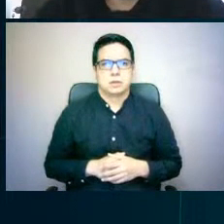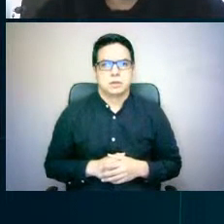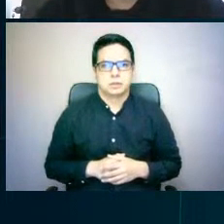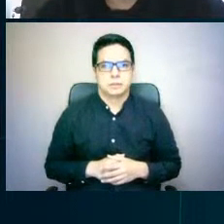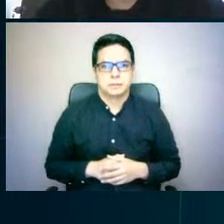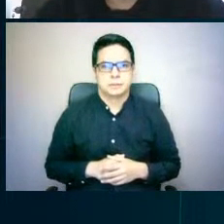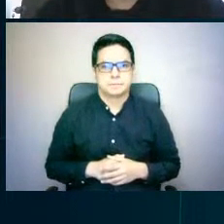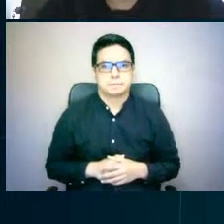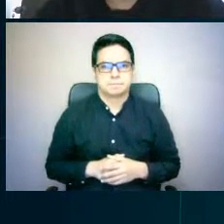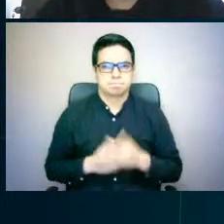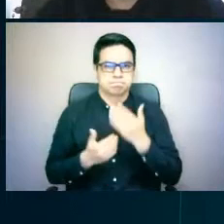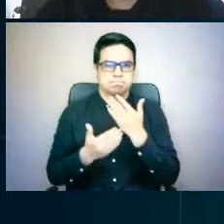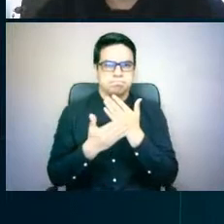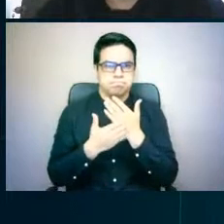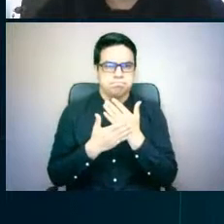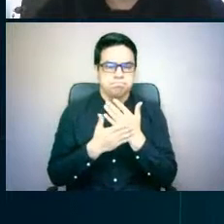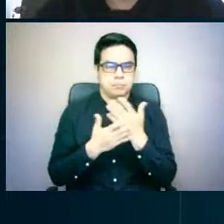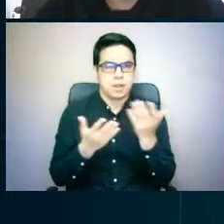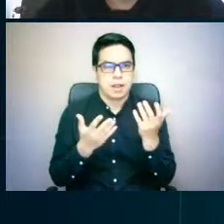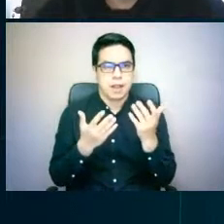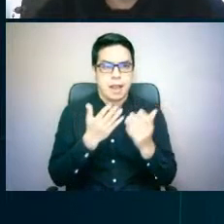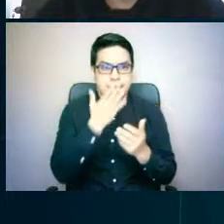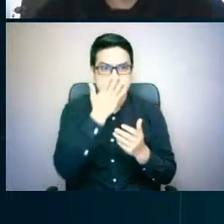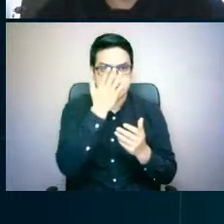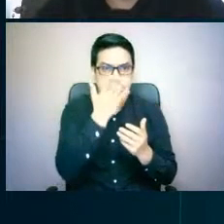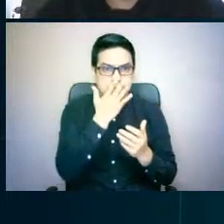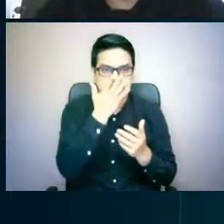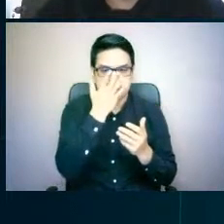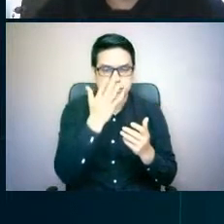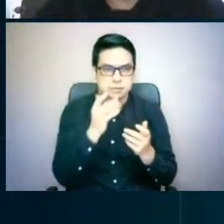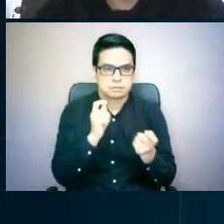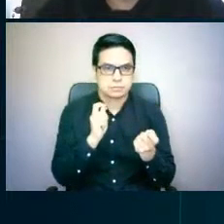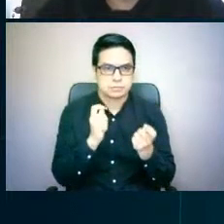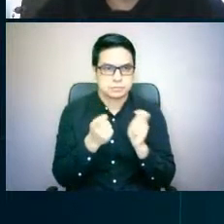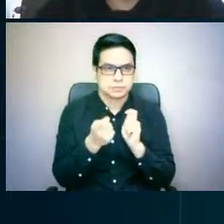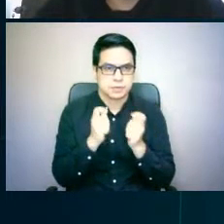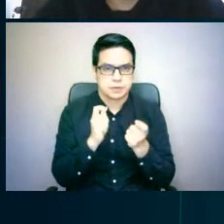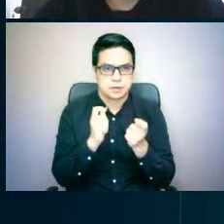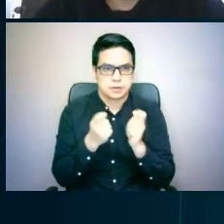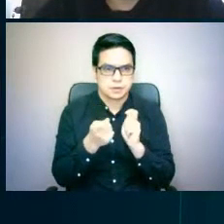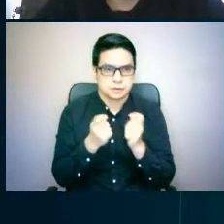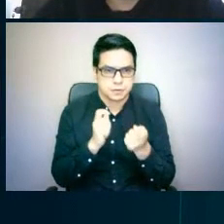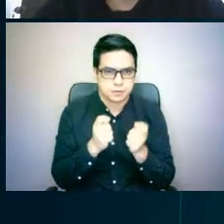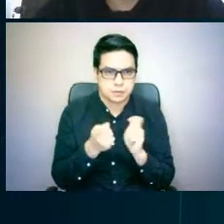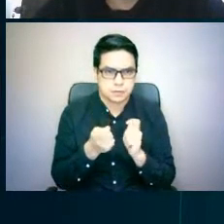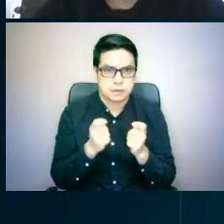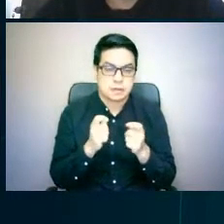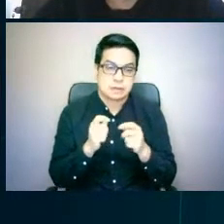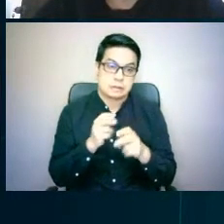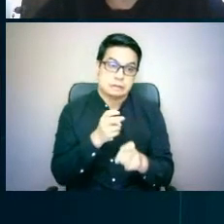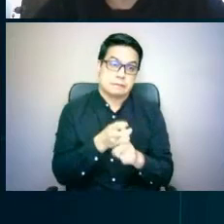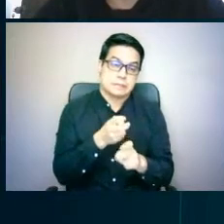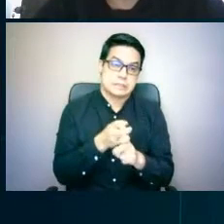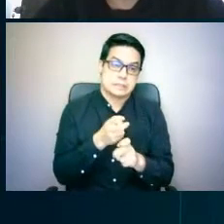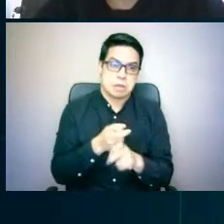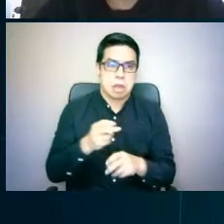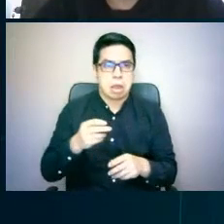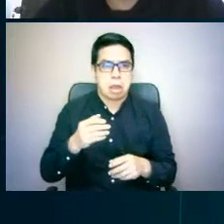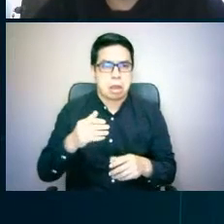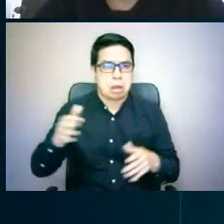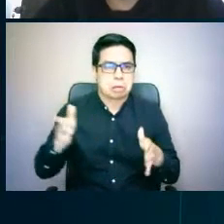comprimido es mucho más fácil que manejar un gas aislante como sería el SF6 o los otros